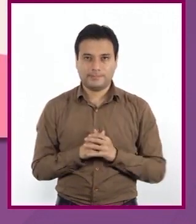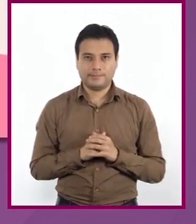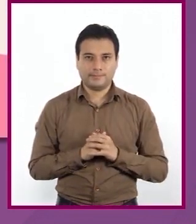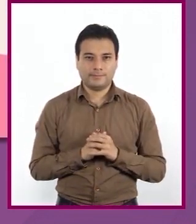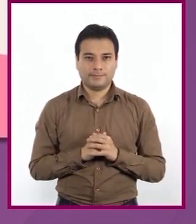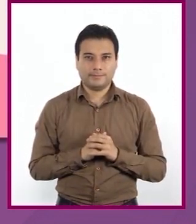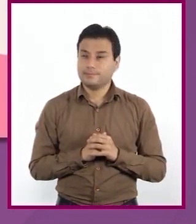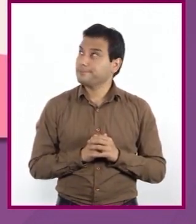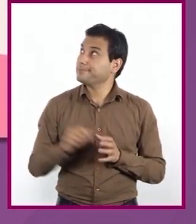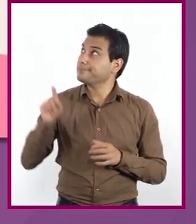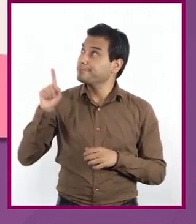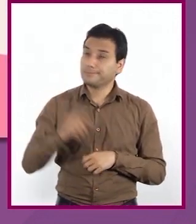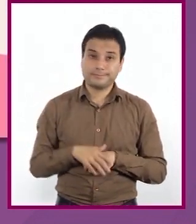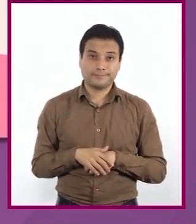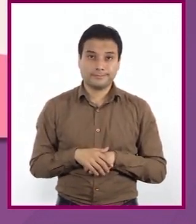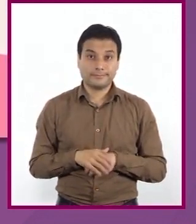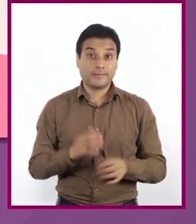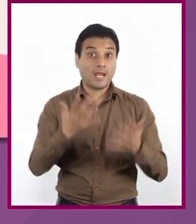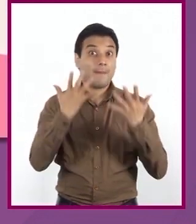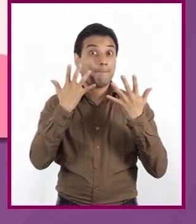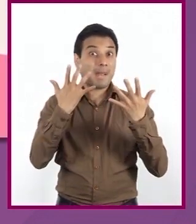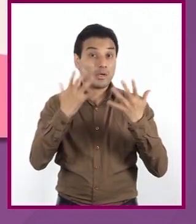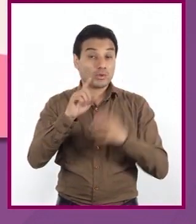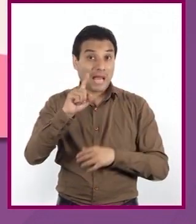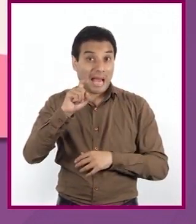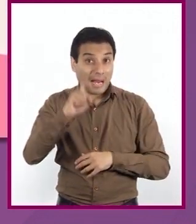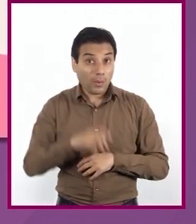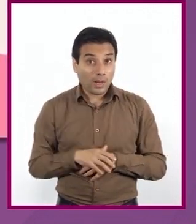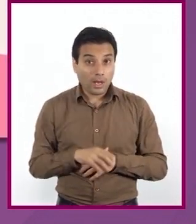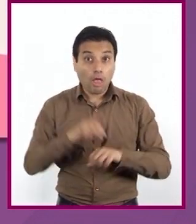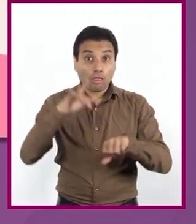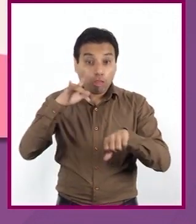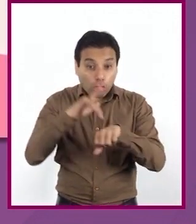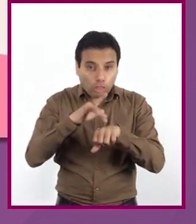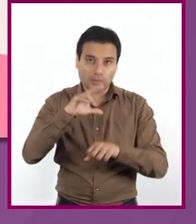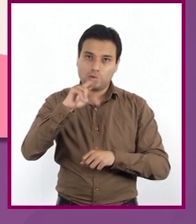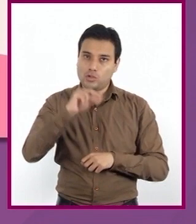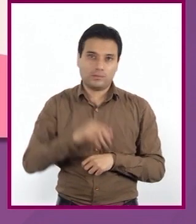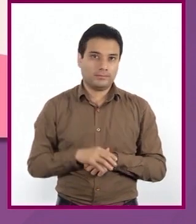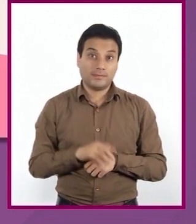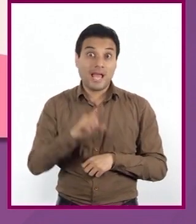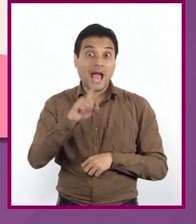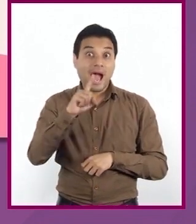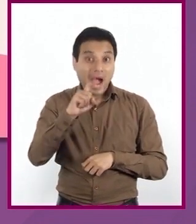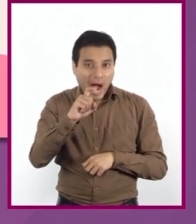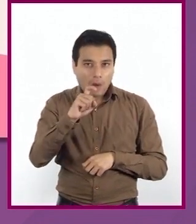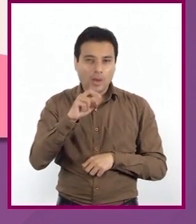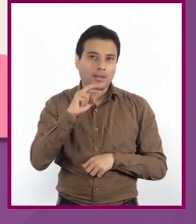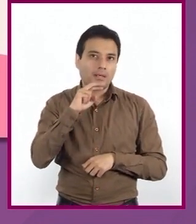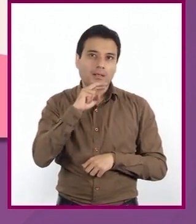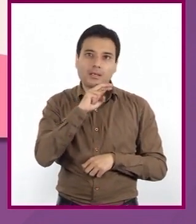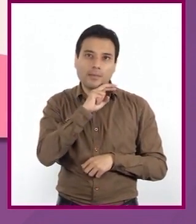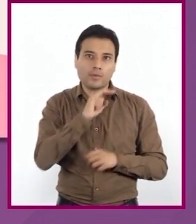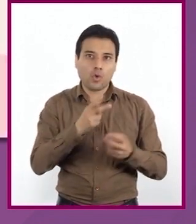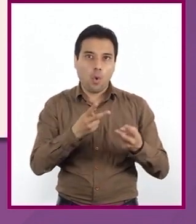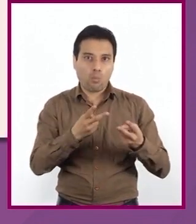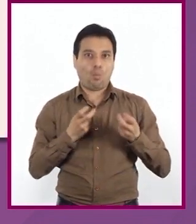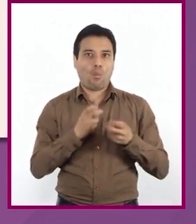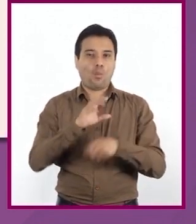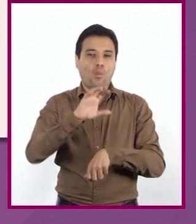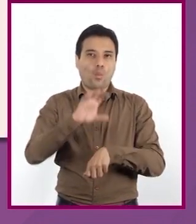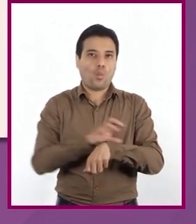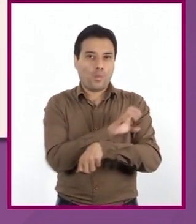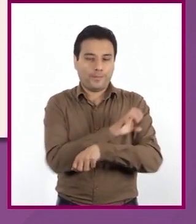manipular aparatos eléctricos con las manos mojadas, dado que el agua es conductora de electricidad.